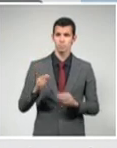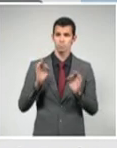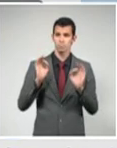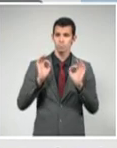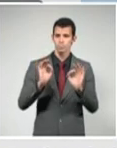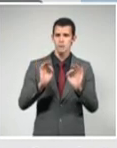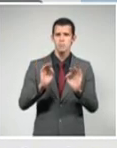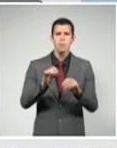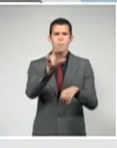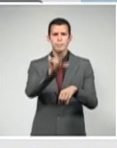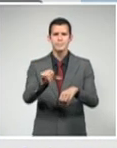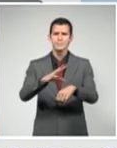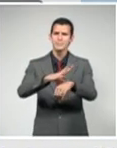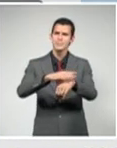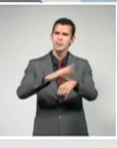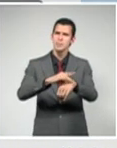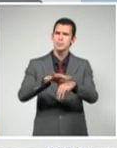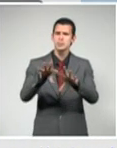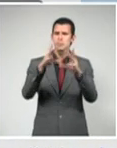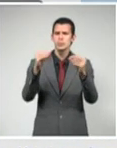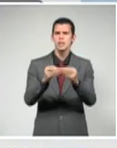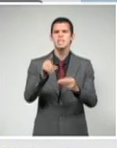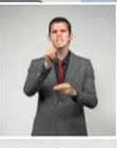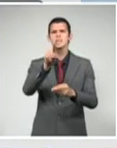llegue a